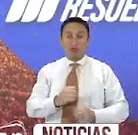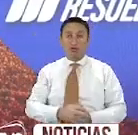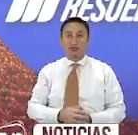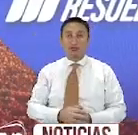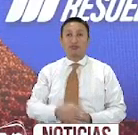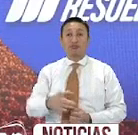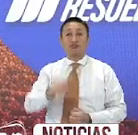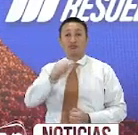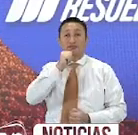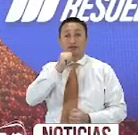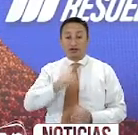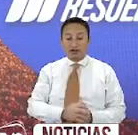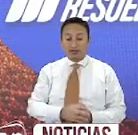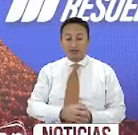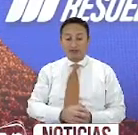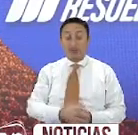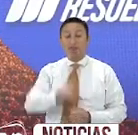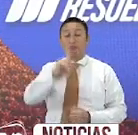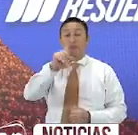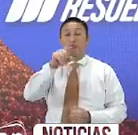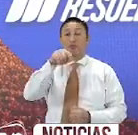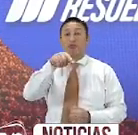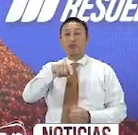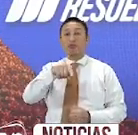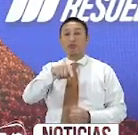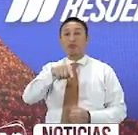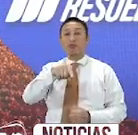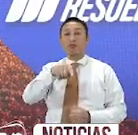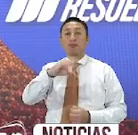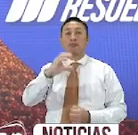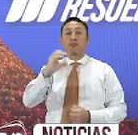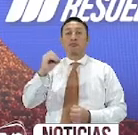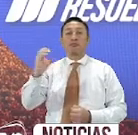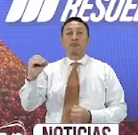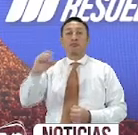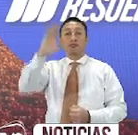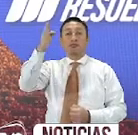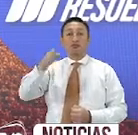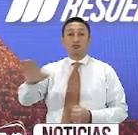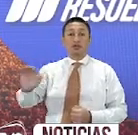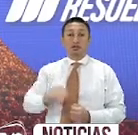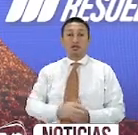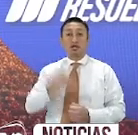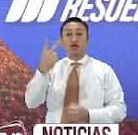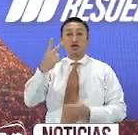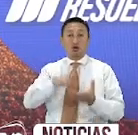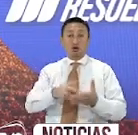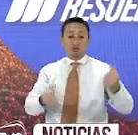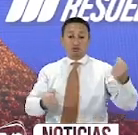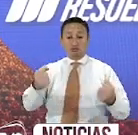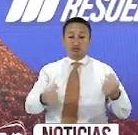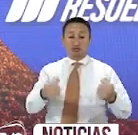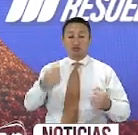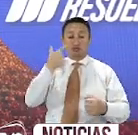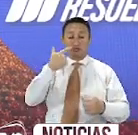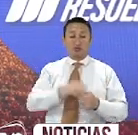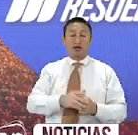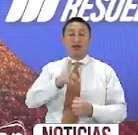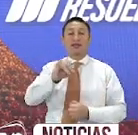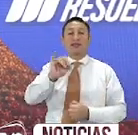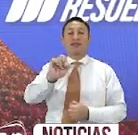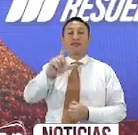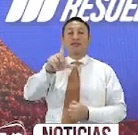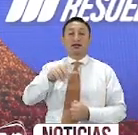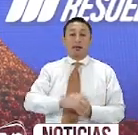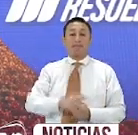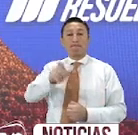que falte hasta llegar a los 1,000 vehículos, 1,000 camionetas doble cabina a diésel para que los